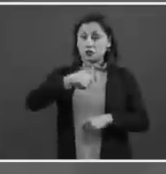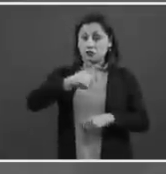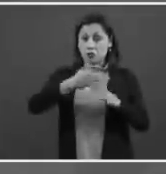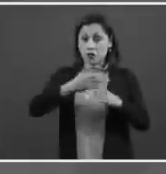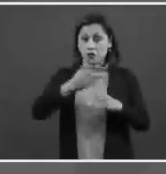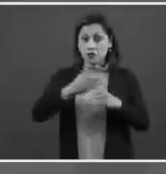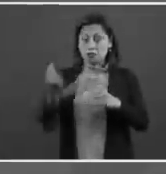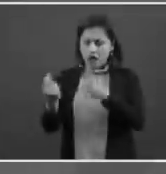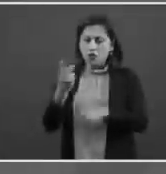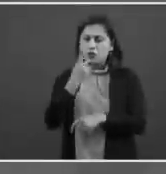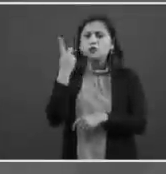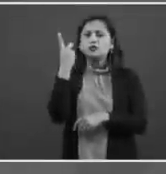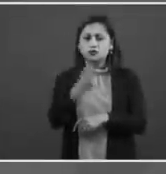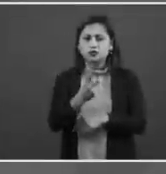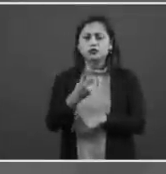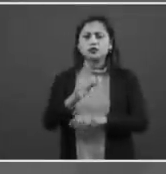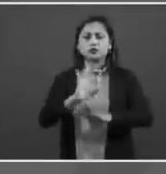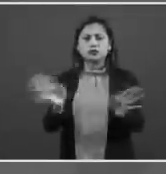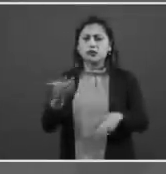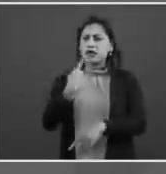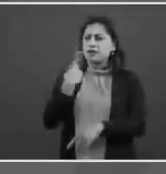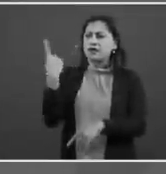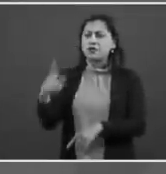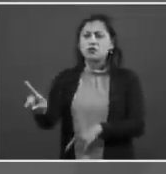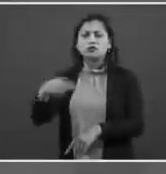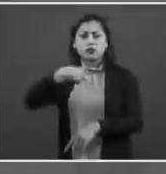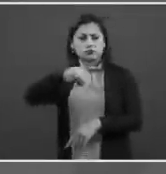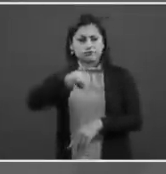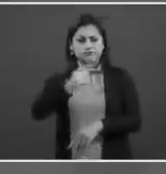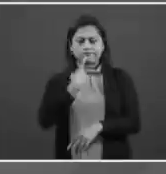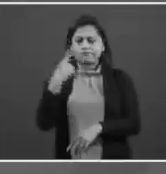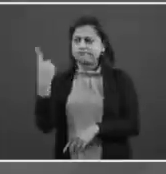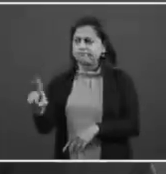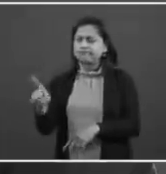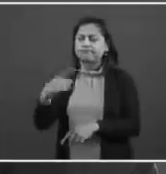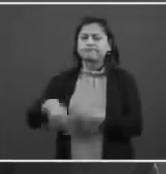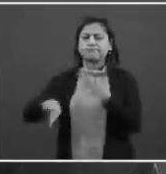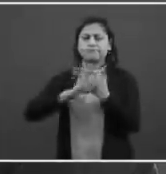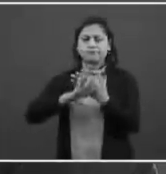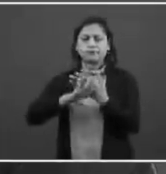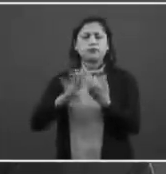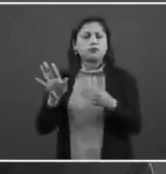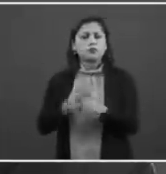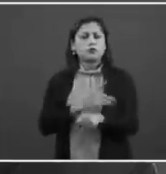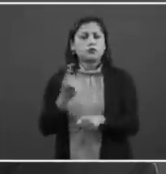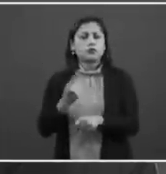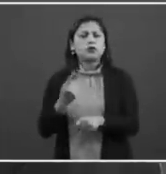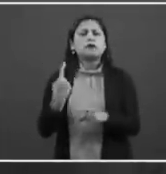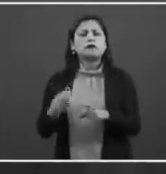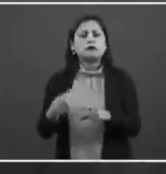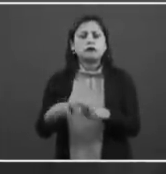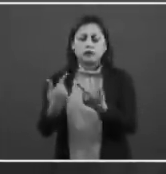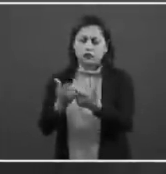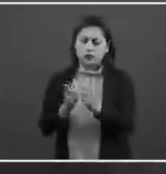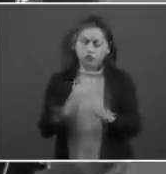claro ya presentaron una denuncia en contra mía los dirigentes del pan